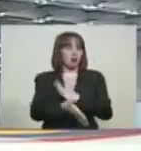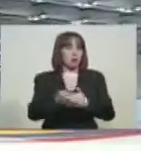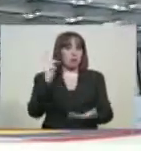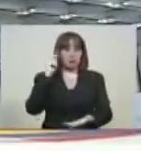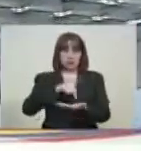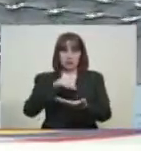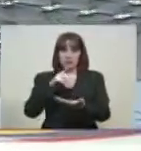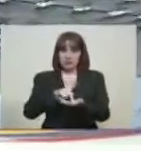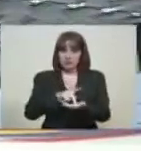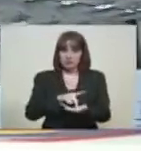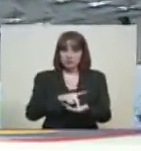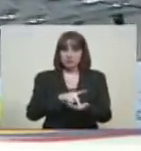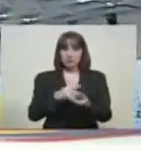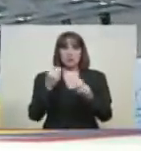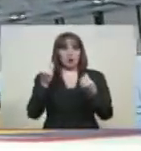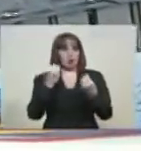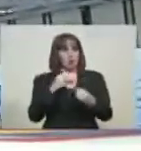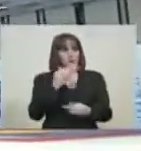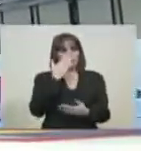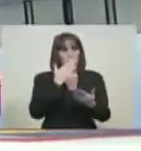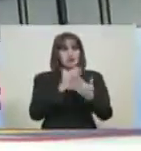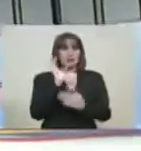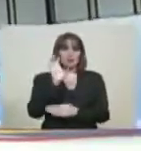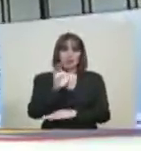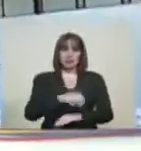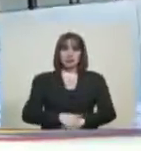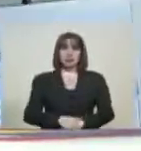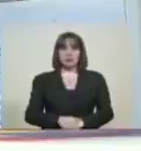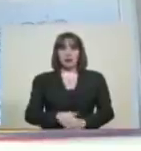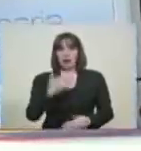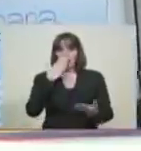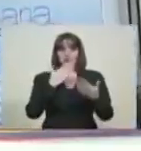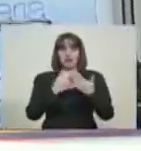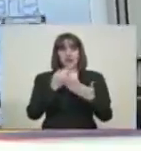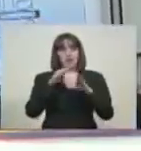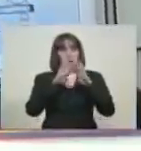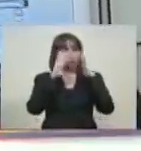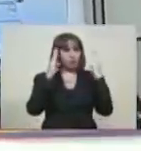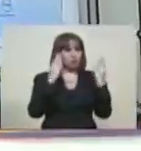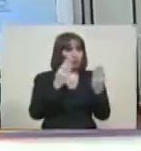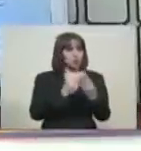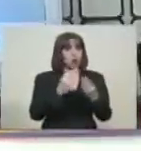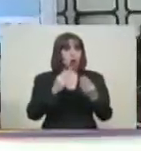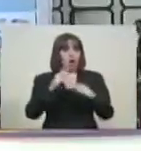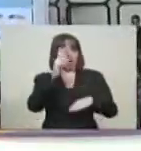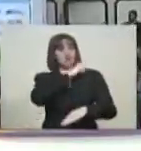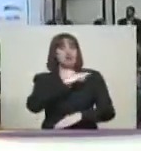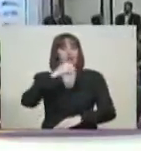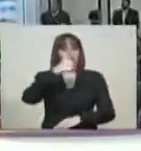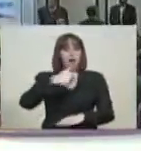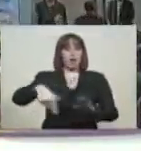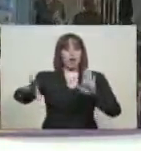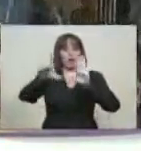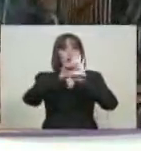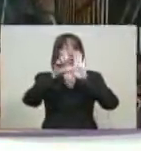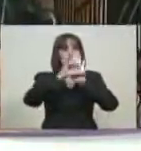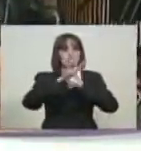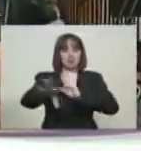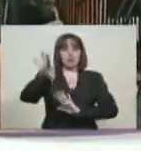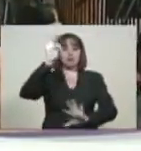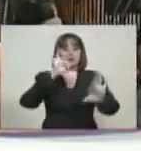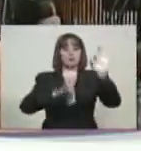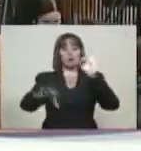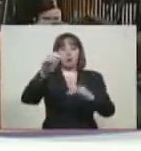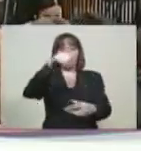repetir ante el país y ante el mundo autoridades legítimas de la república electa